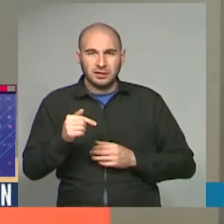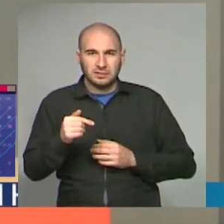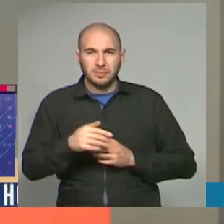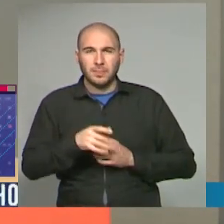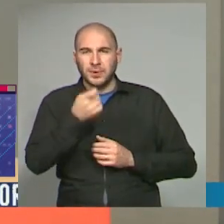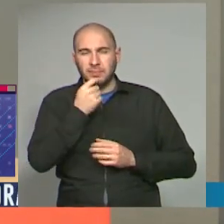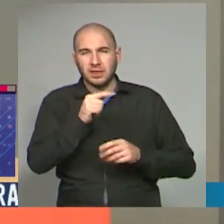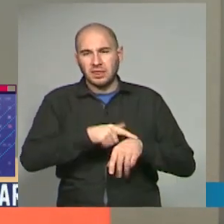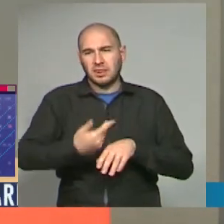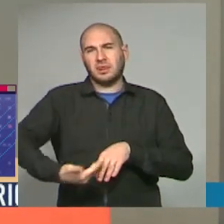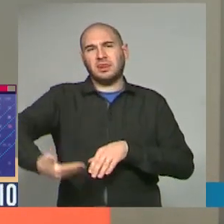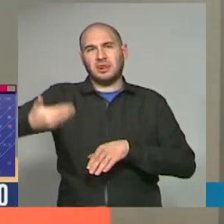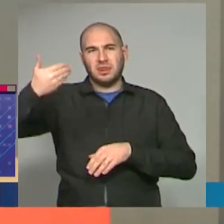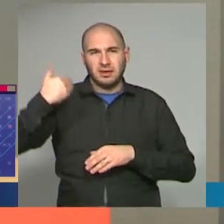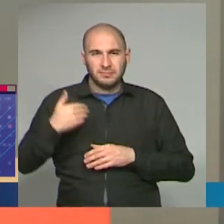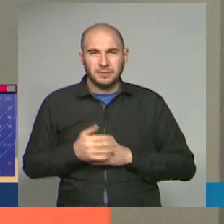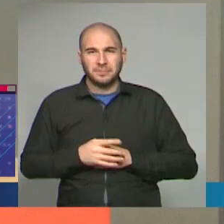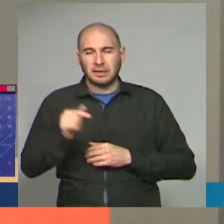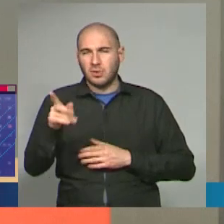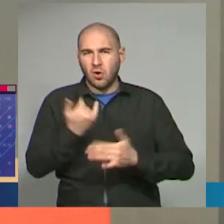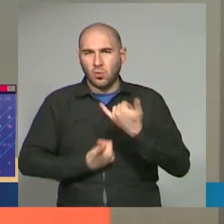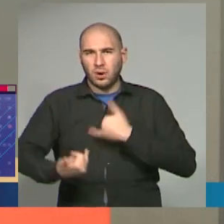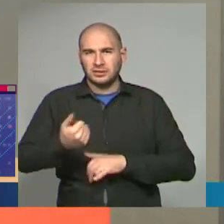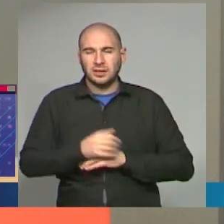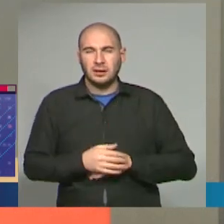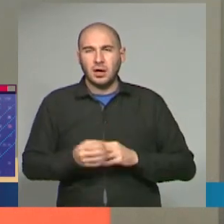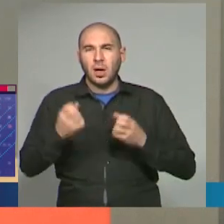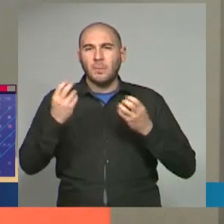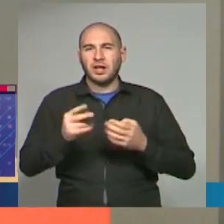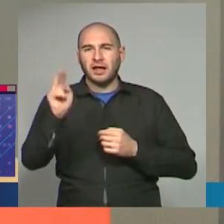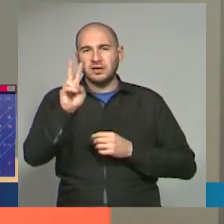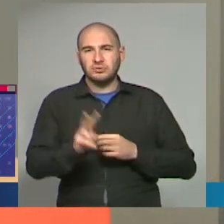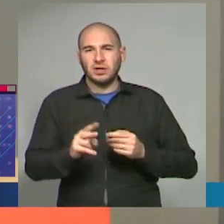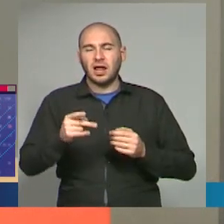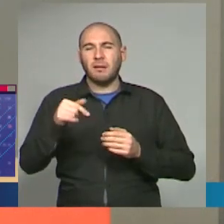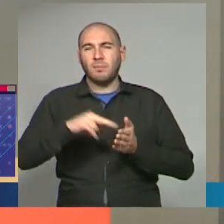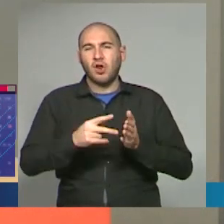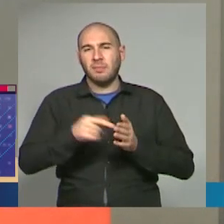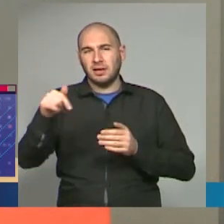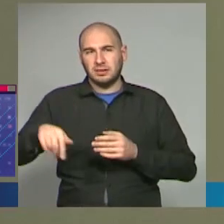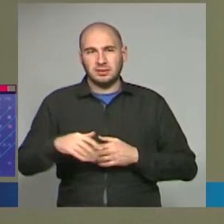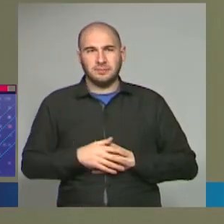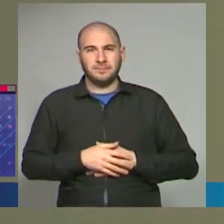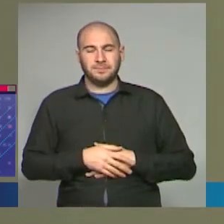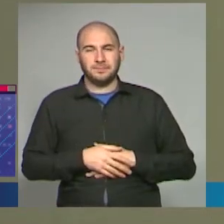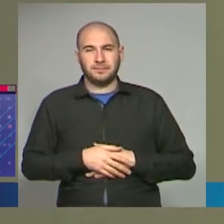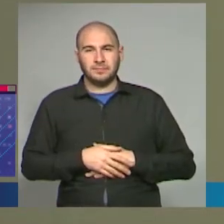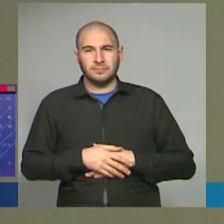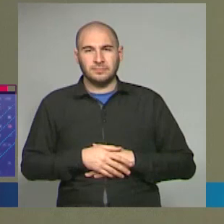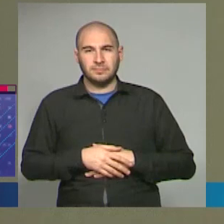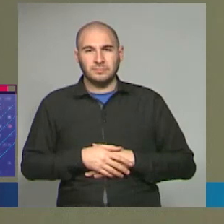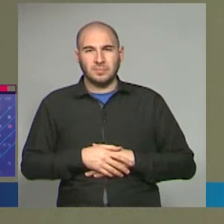si tenemos que hablar del tiempo, va mucho más allá. Queríamos que nos cuentes un poco de por qué Venezuela llega finalmente a esta situación. Sí, sin